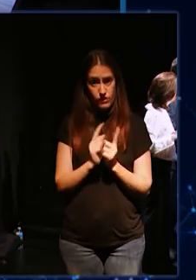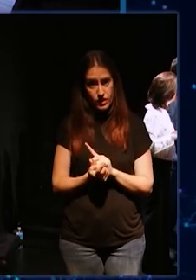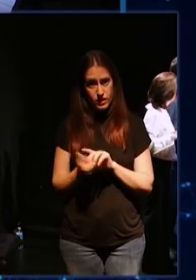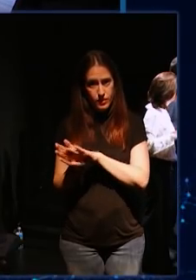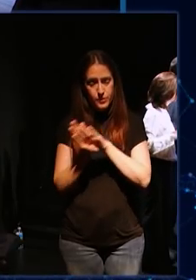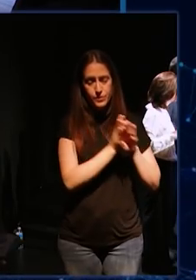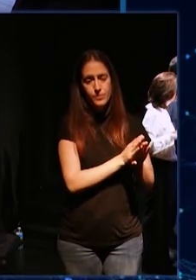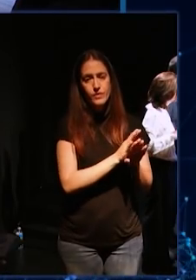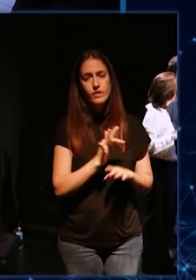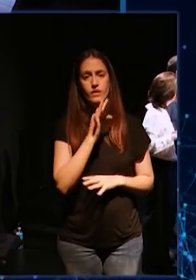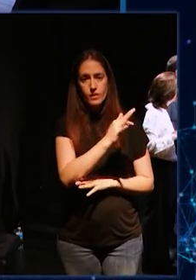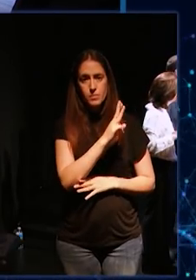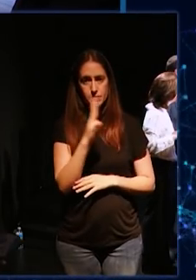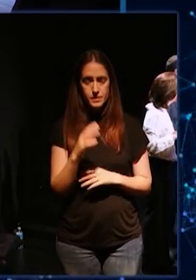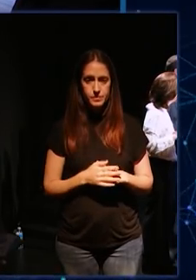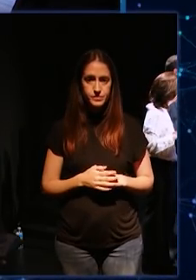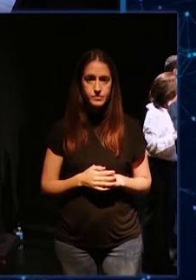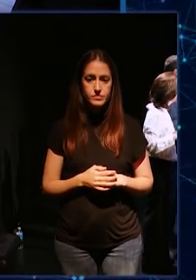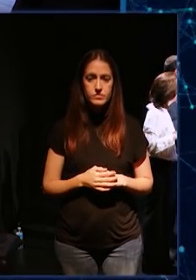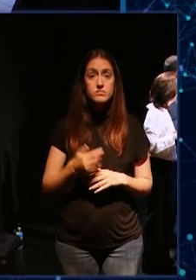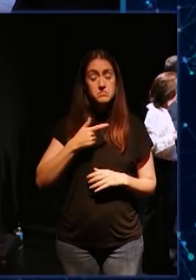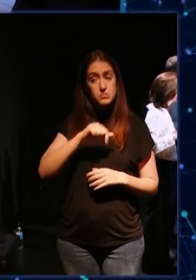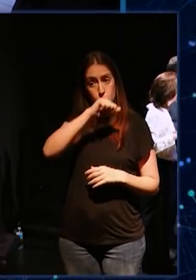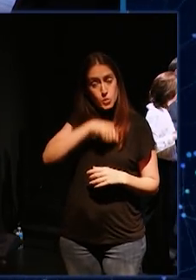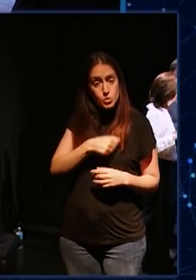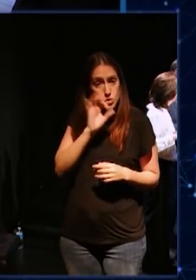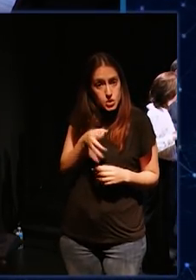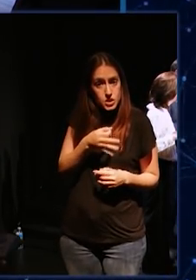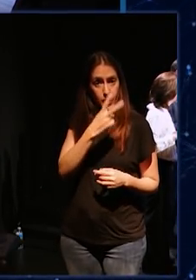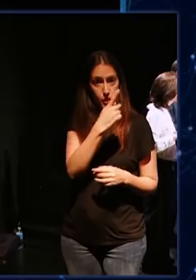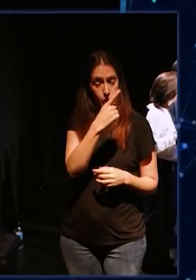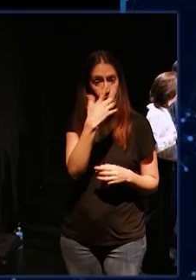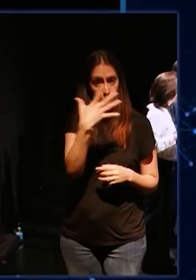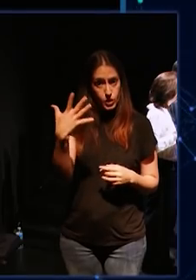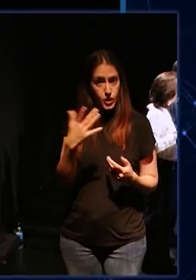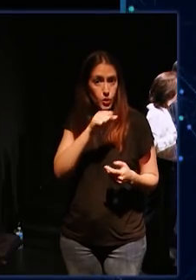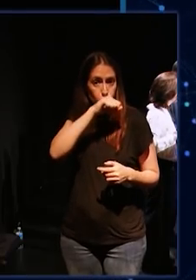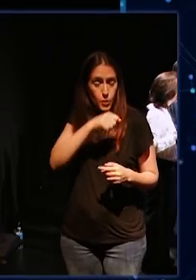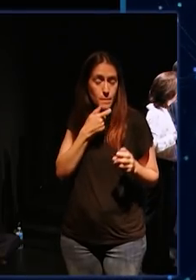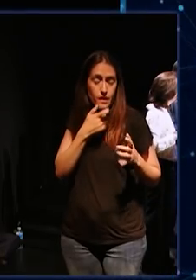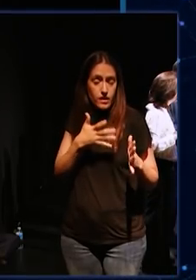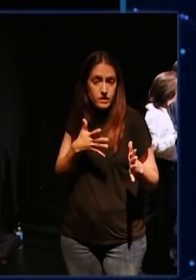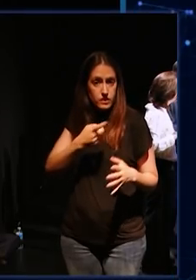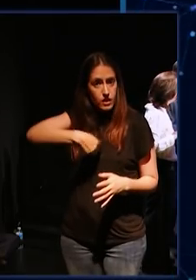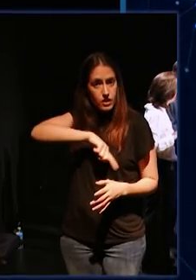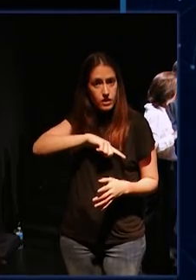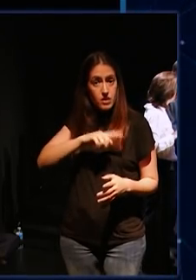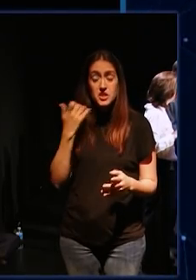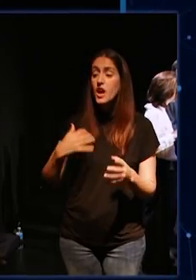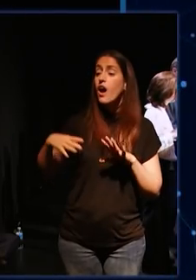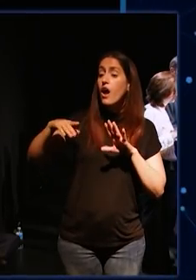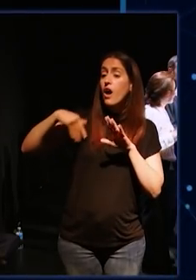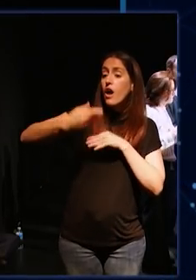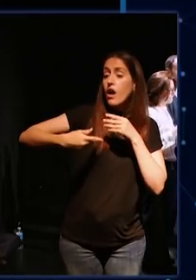PP. Sí, la verdad es que nos encanta el 155. De hecho, se aplicó y tampoco pasó nada.